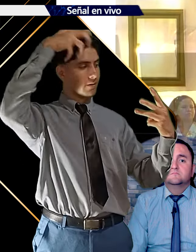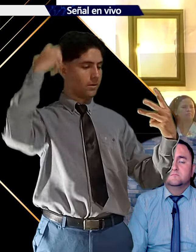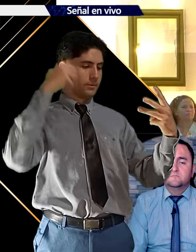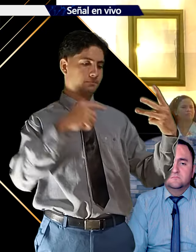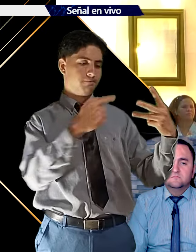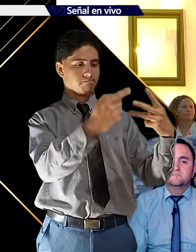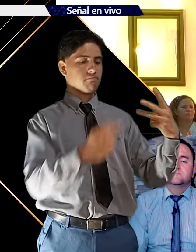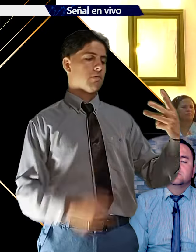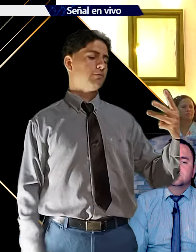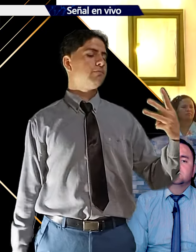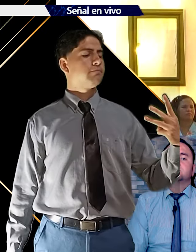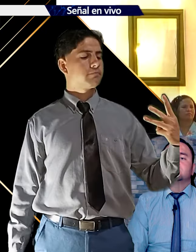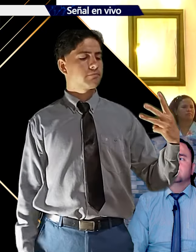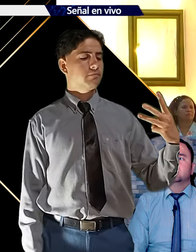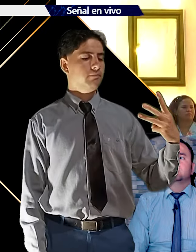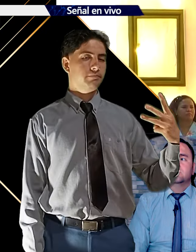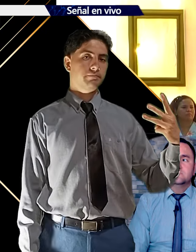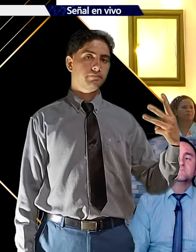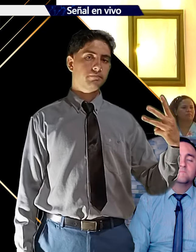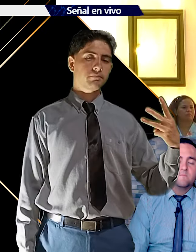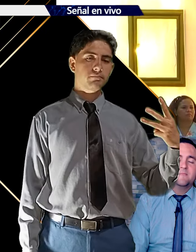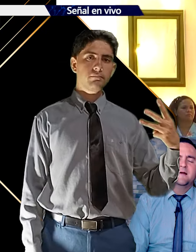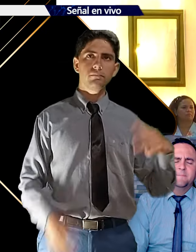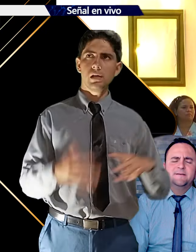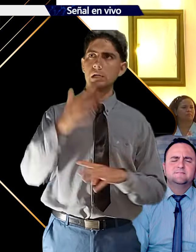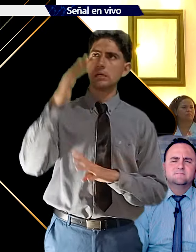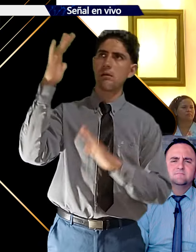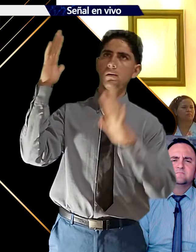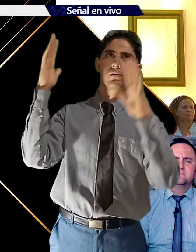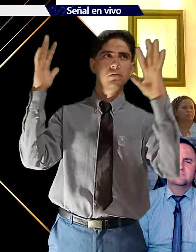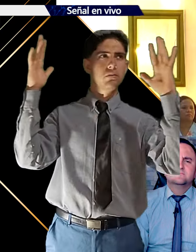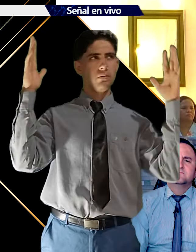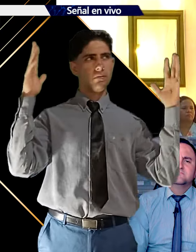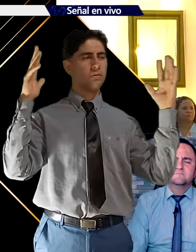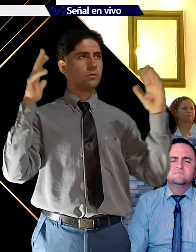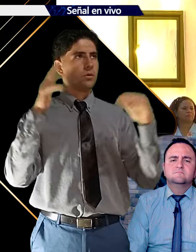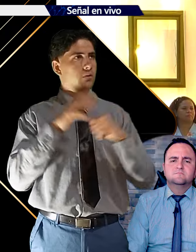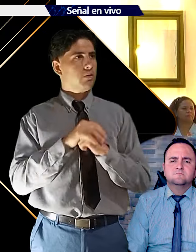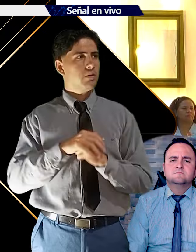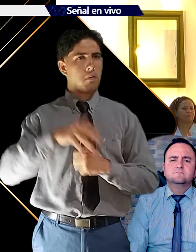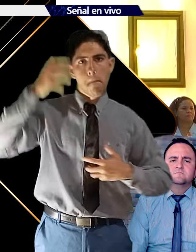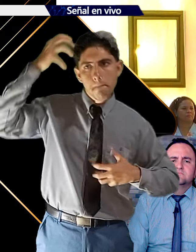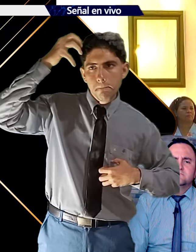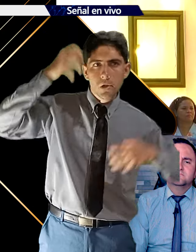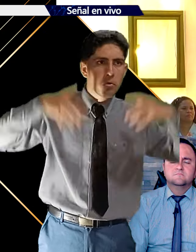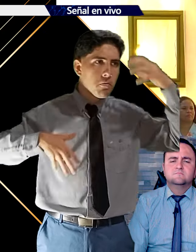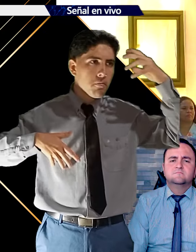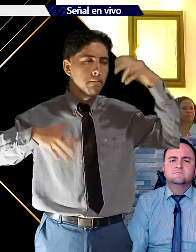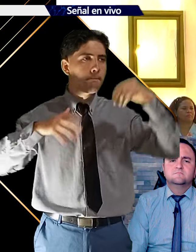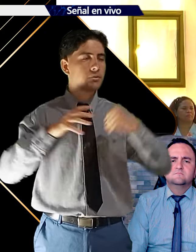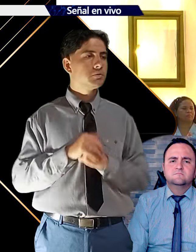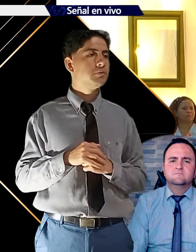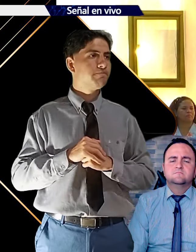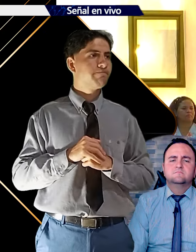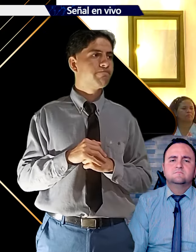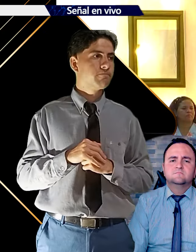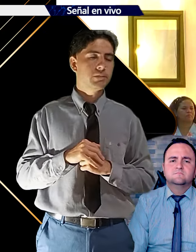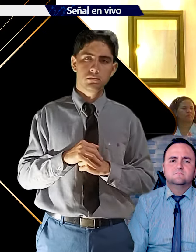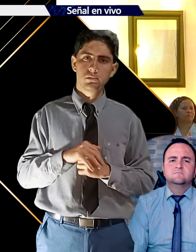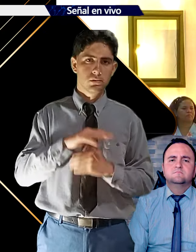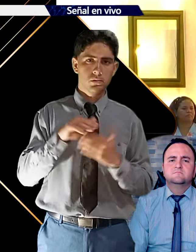león es el rey de la selva, y dice que habían tres leones. La selva, estaban todos los animales,